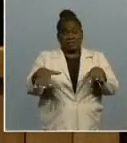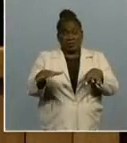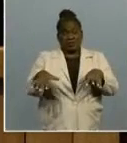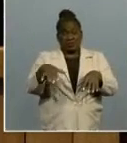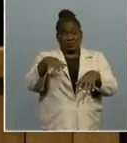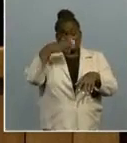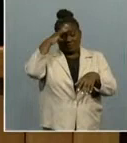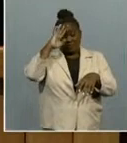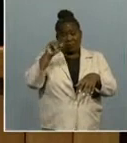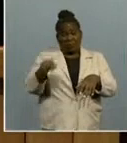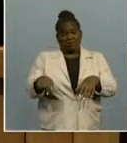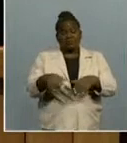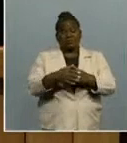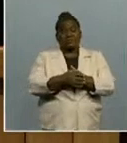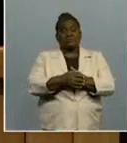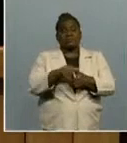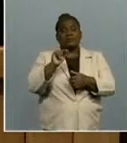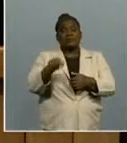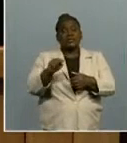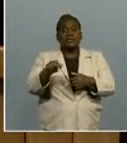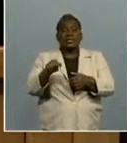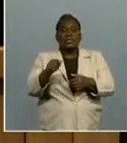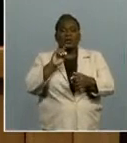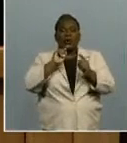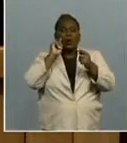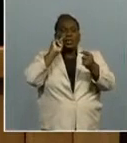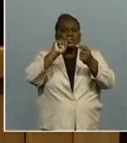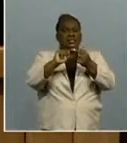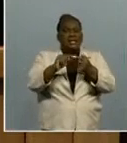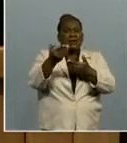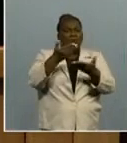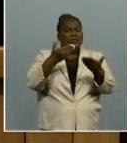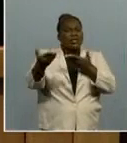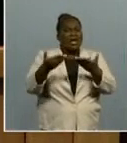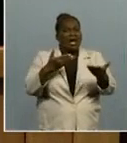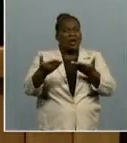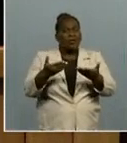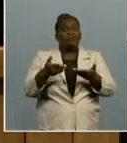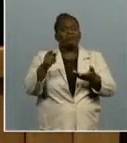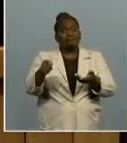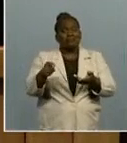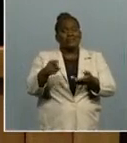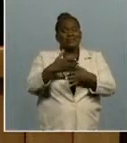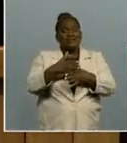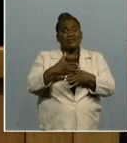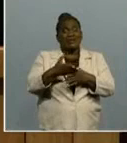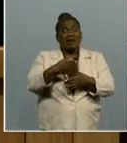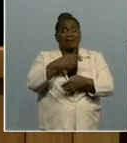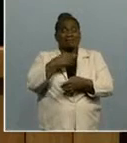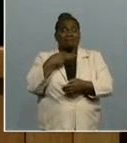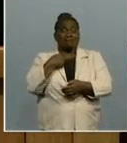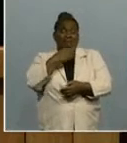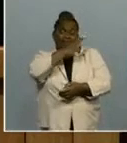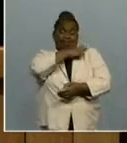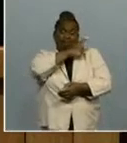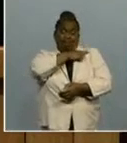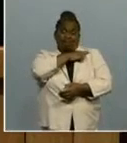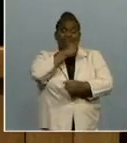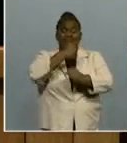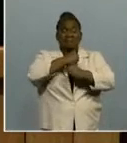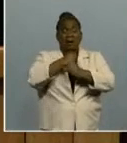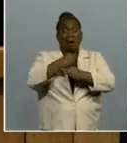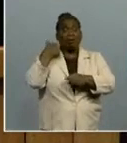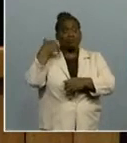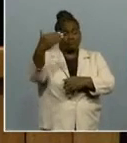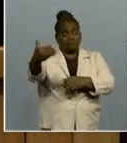y los propósitos derivados de nuestros debates definen un altísimo reto para los dirigentes cubanos la sociedad y